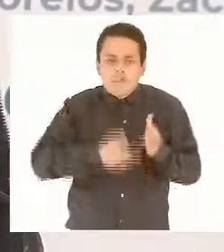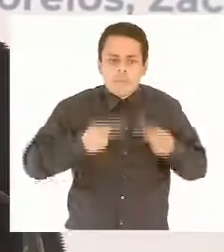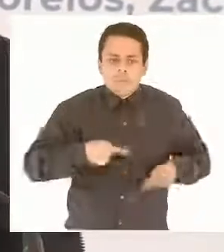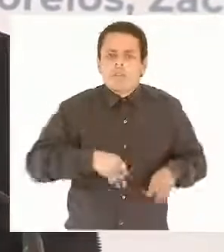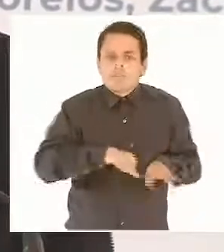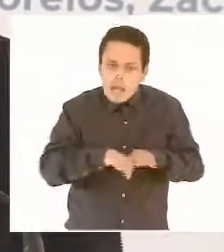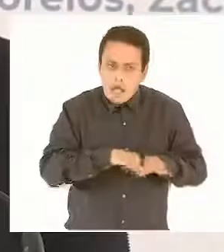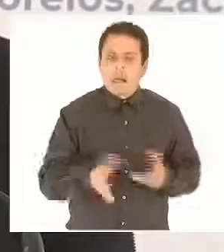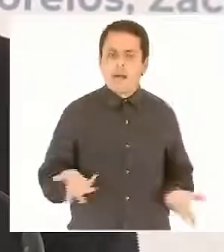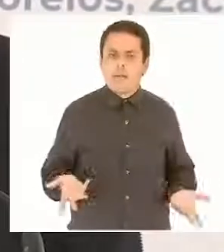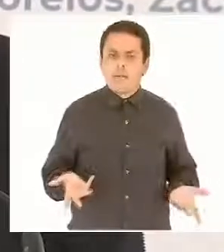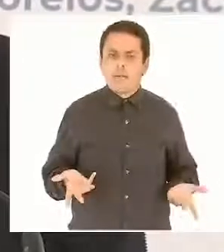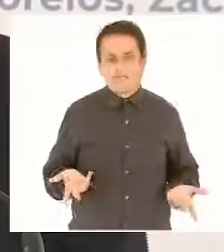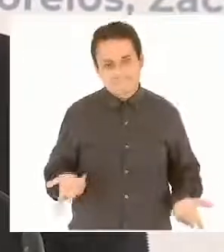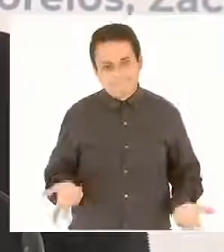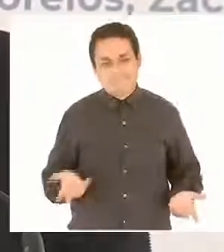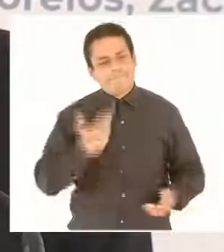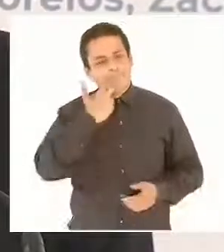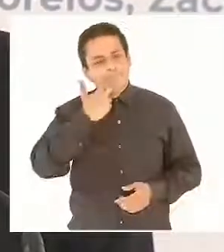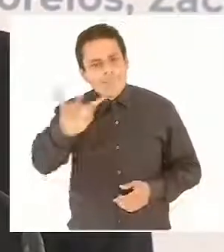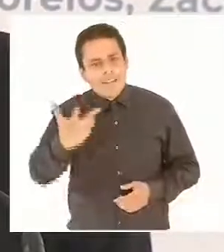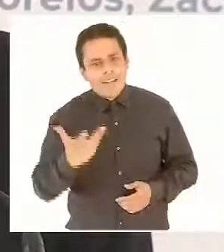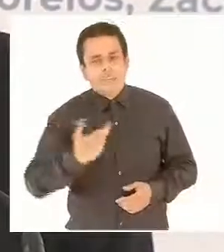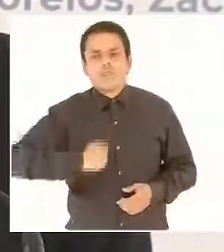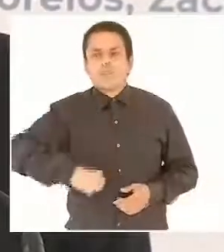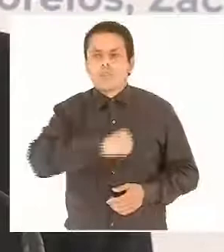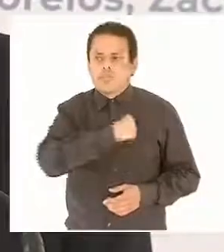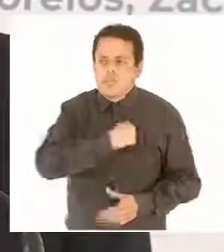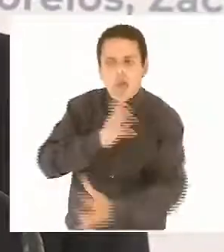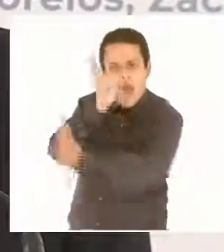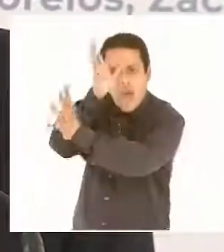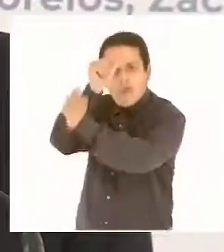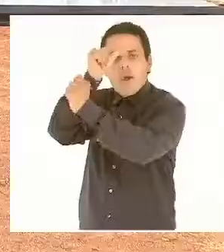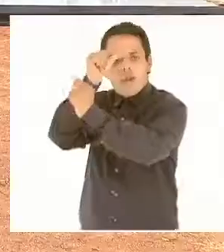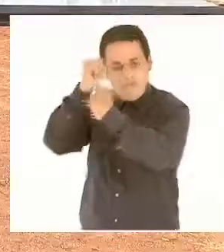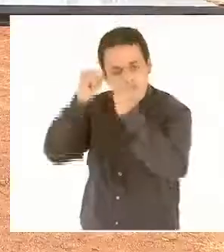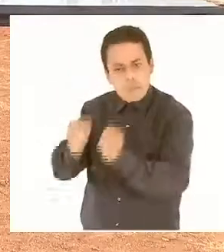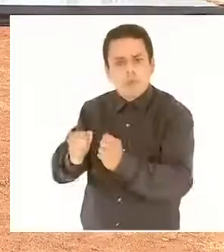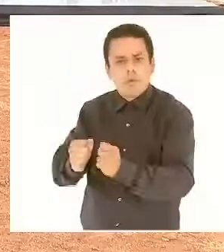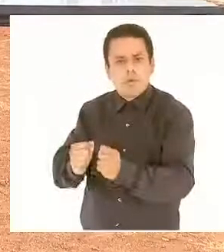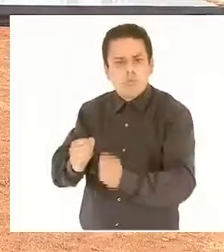Entonces es mejor que lleguemos a un buen acuerdo.